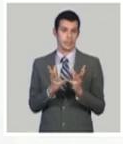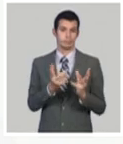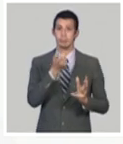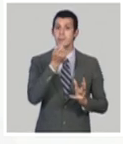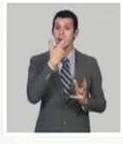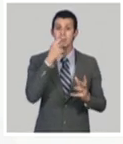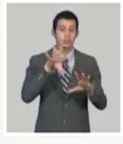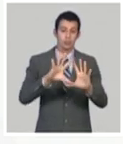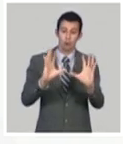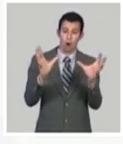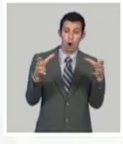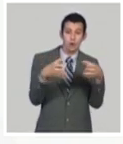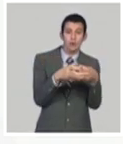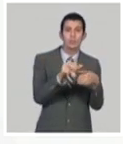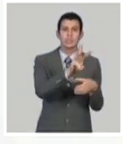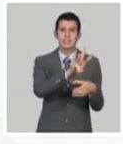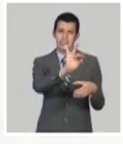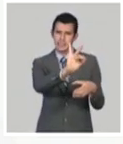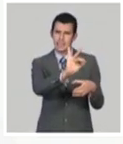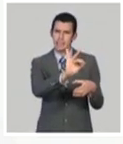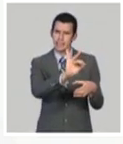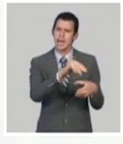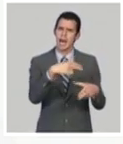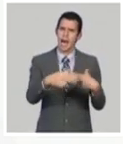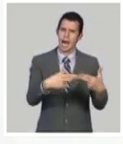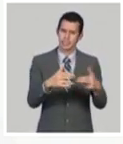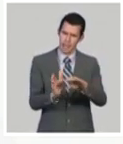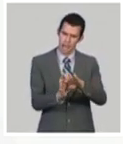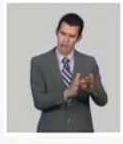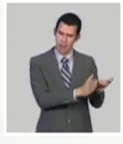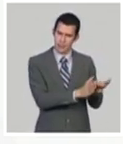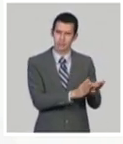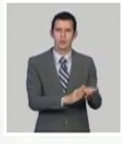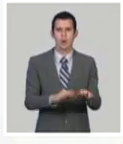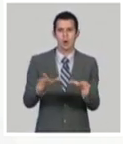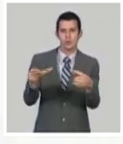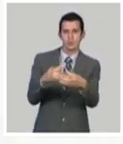un grupo de 41 medicamentos que